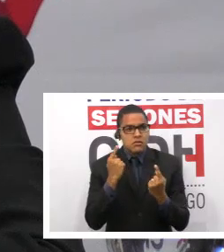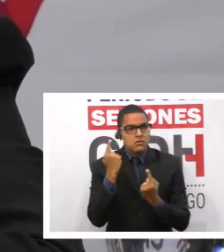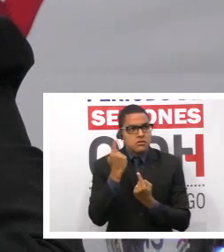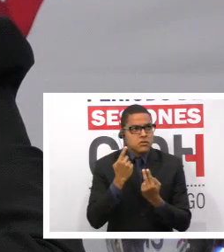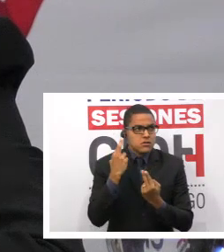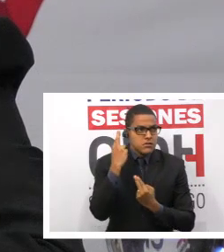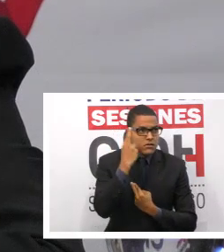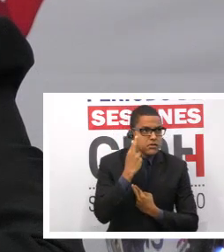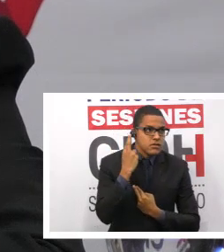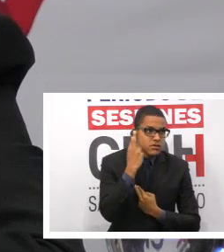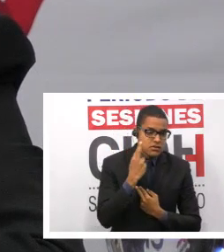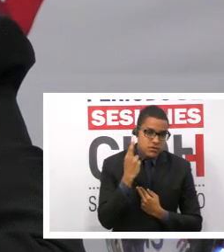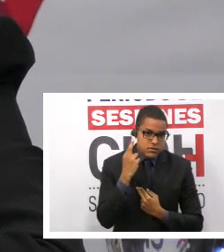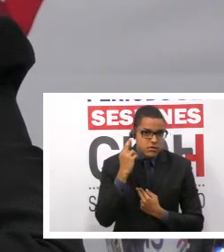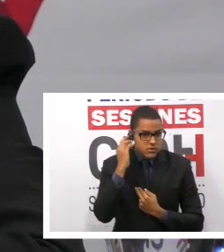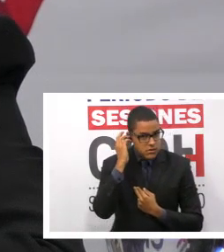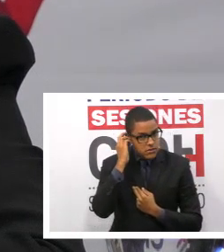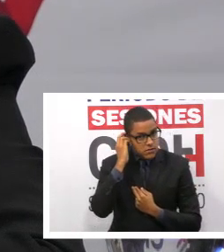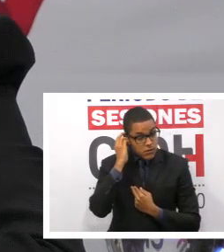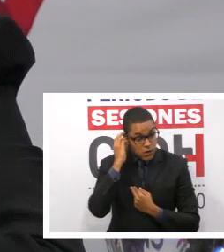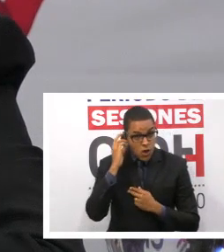órdenes de gobierno